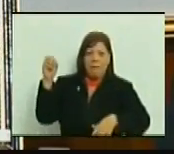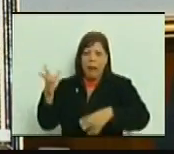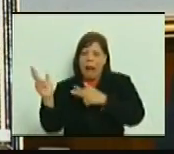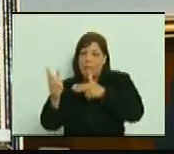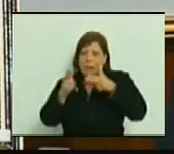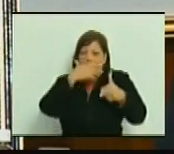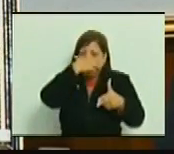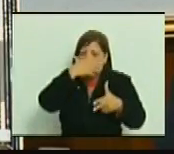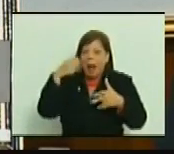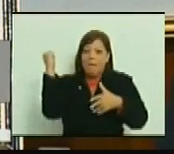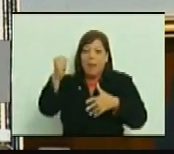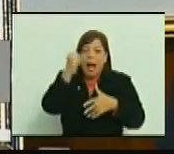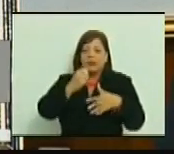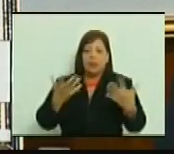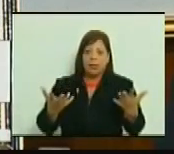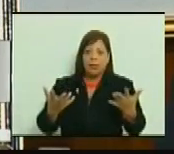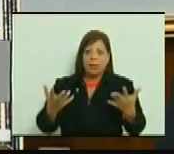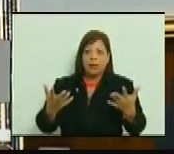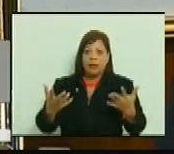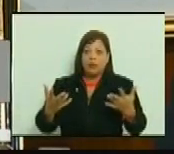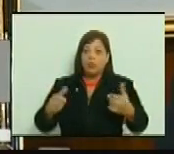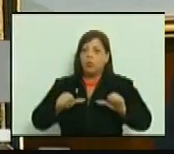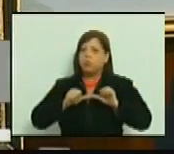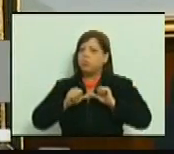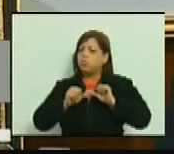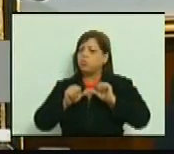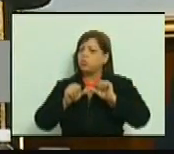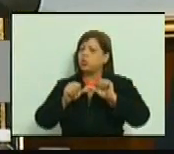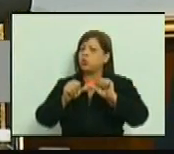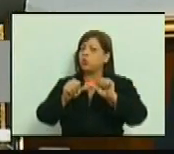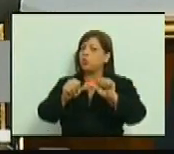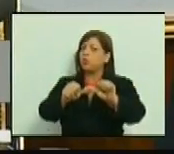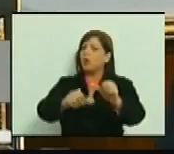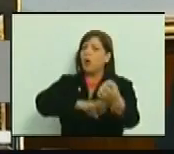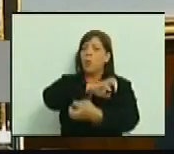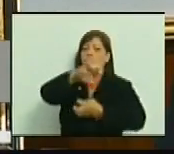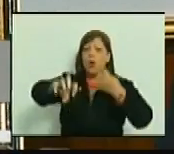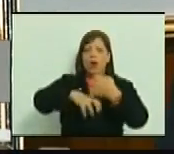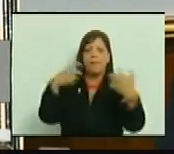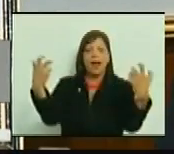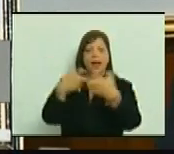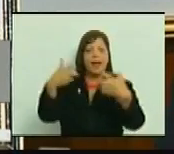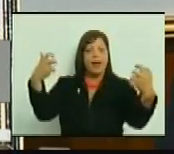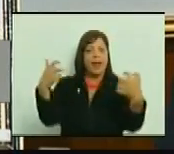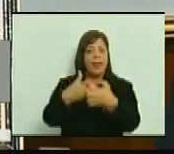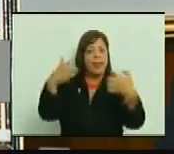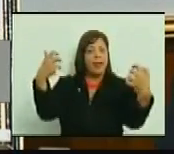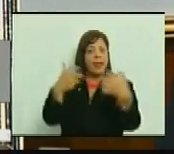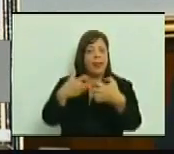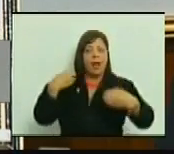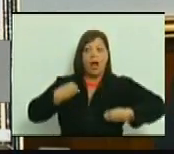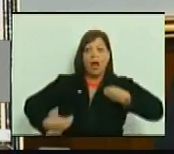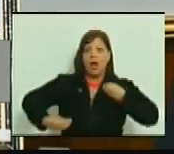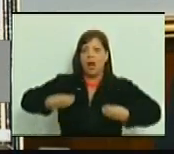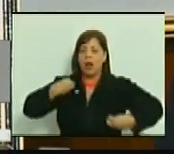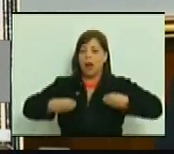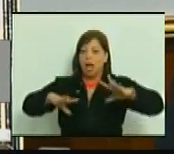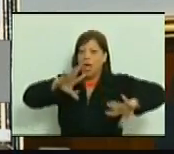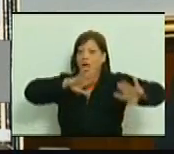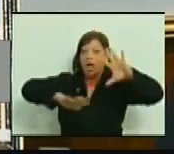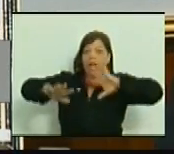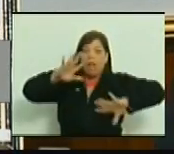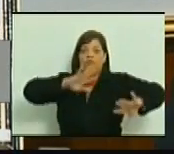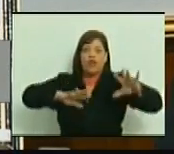desestabilización, es para darle permanencia a la situación de guerra económica y de angustia a nuestro